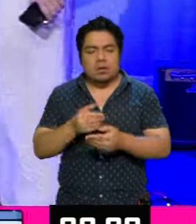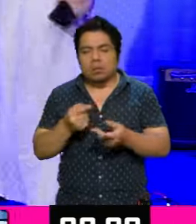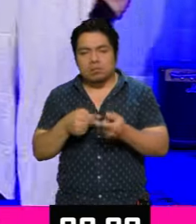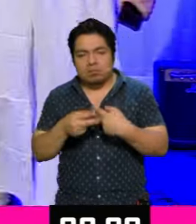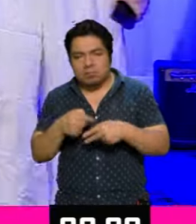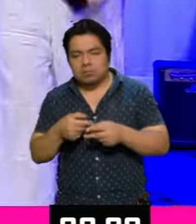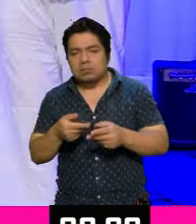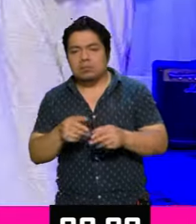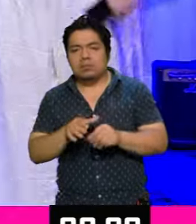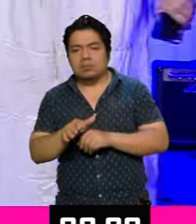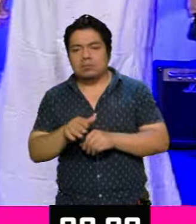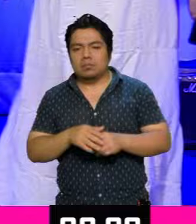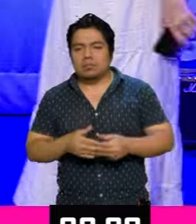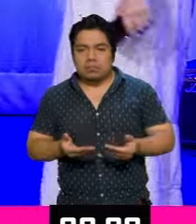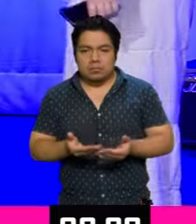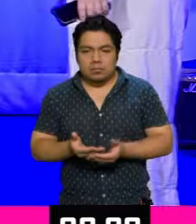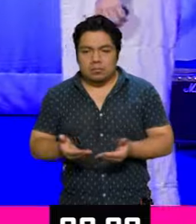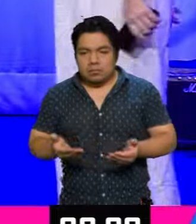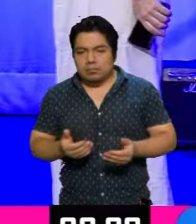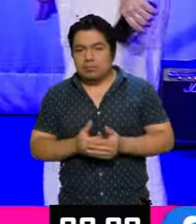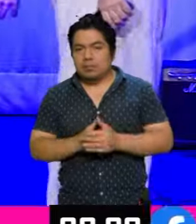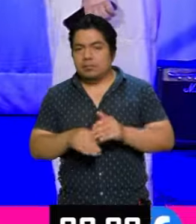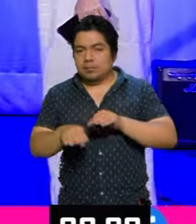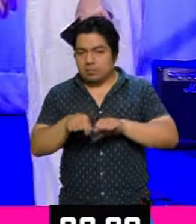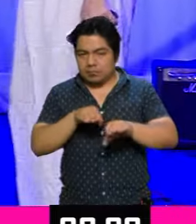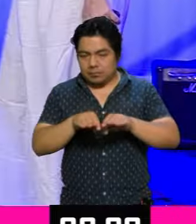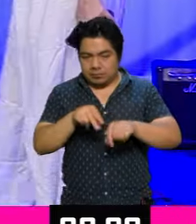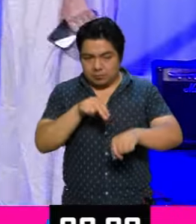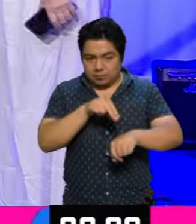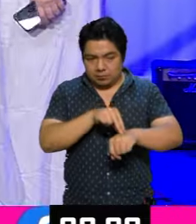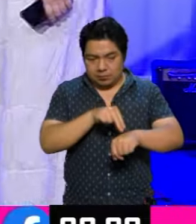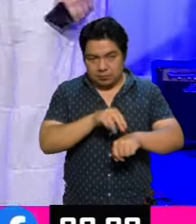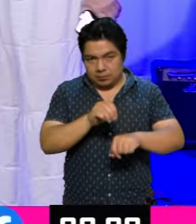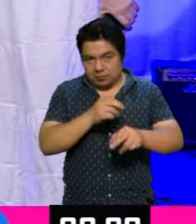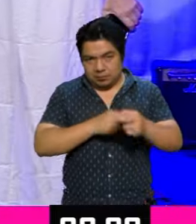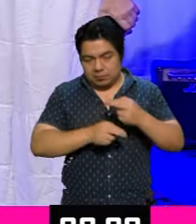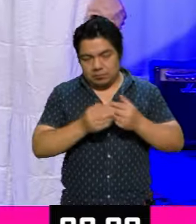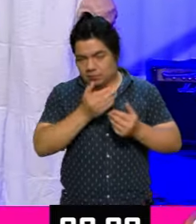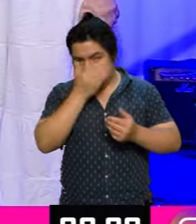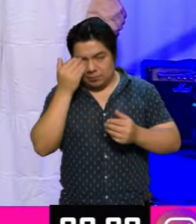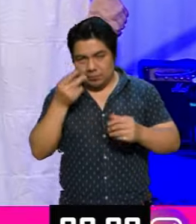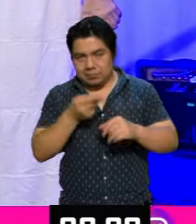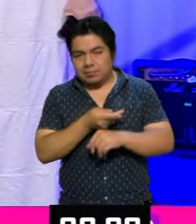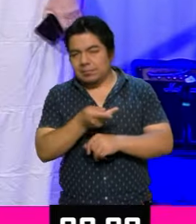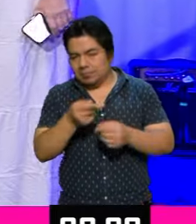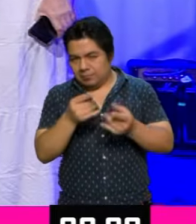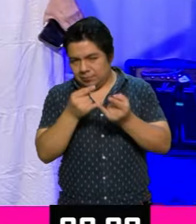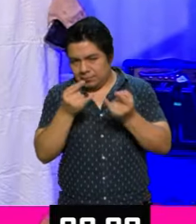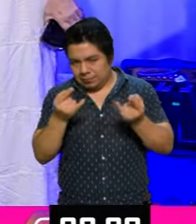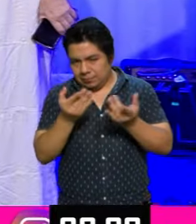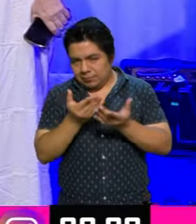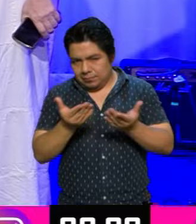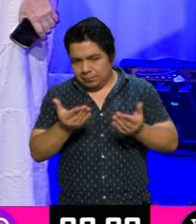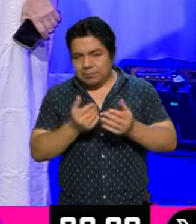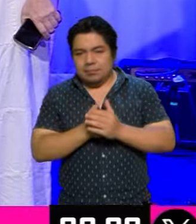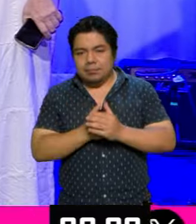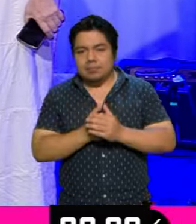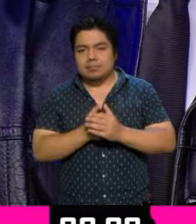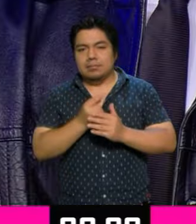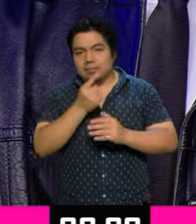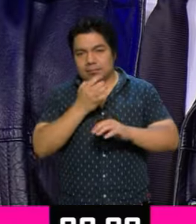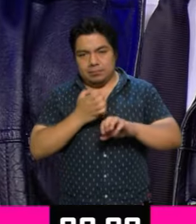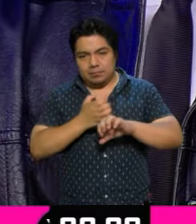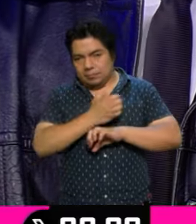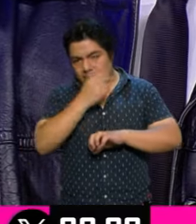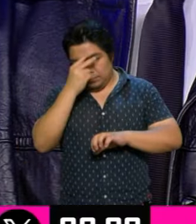para que nos vea la De voz. Su chante les dijeron, ¿no trabajan de doctores o no? Regresan, a ver. Cuéntenos. Pues venimos del Estado